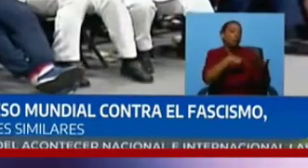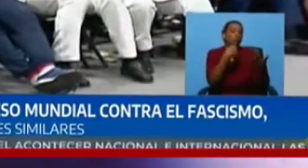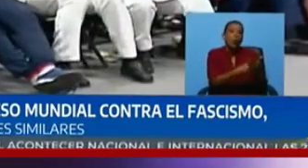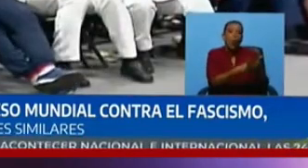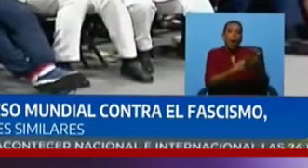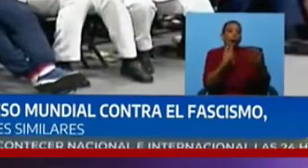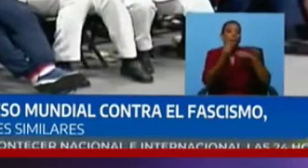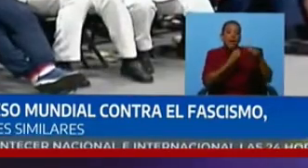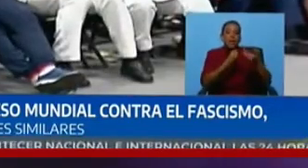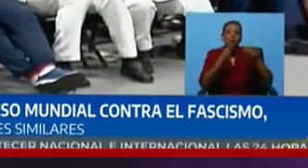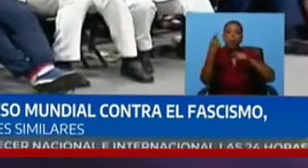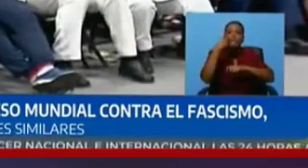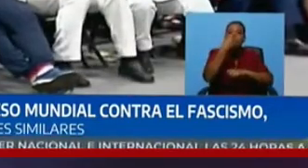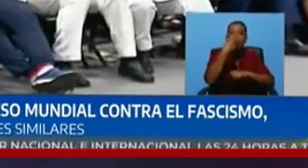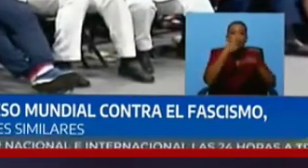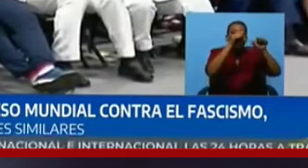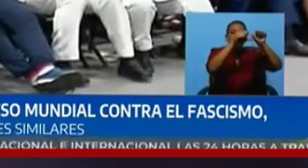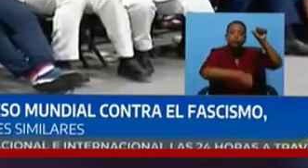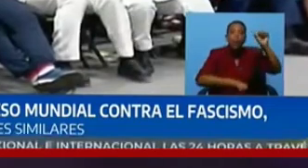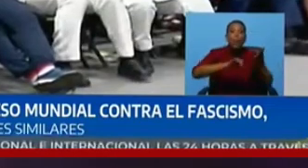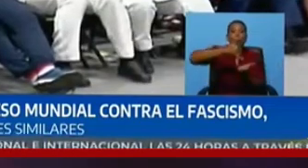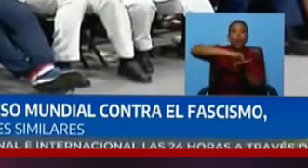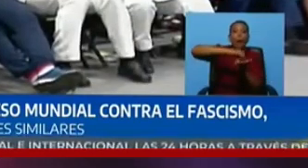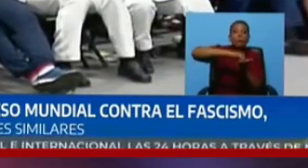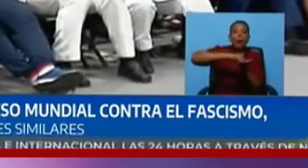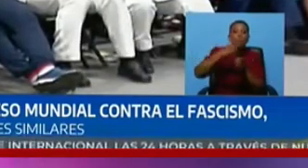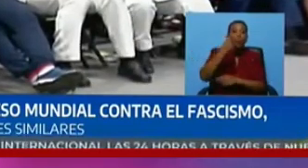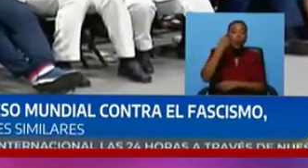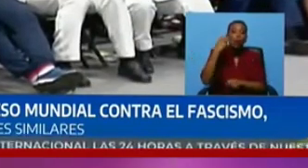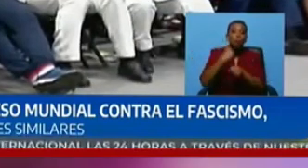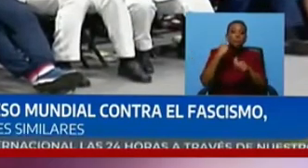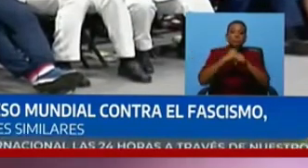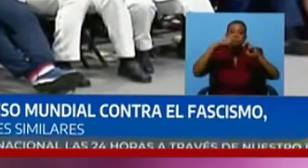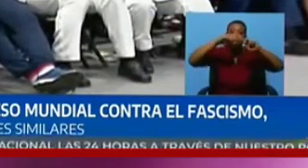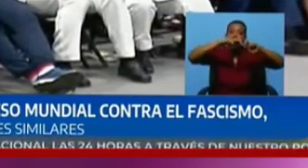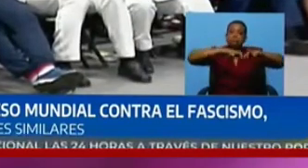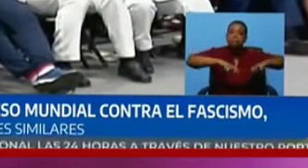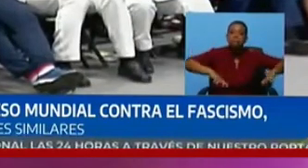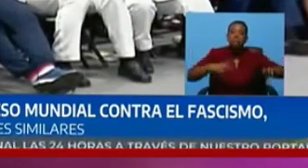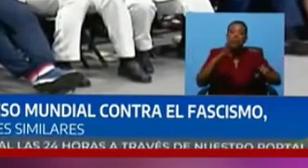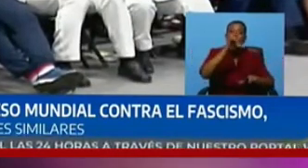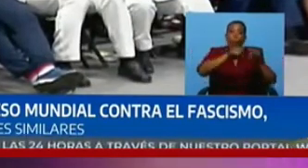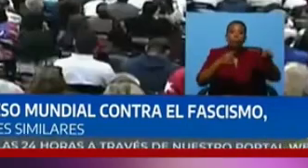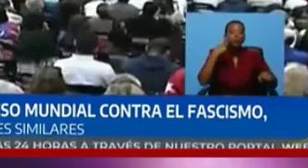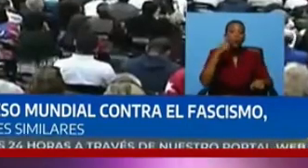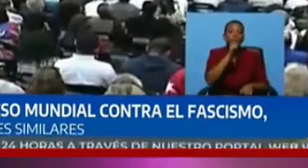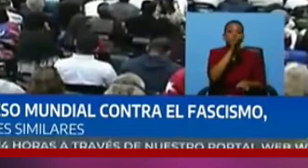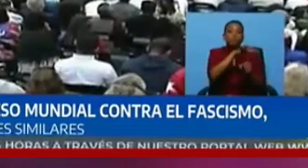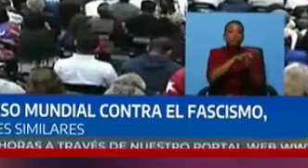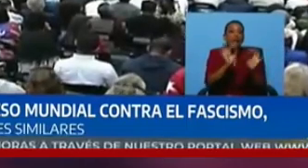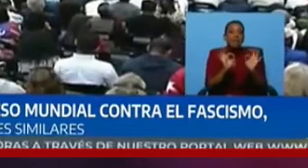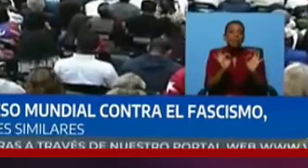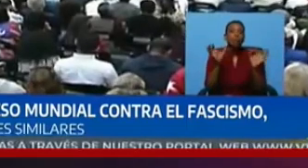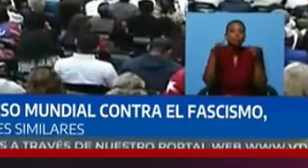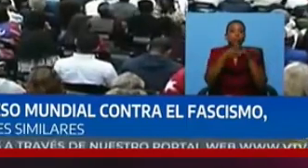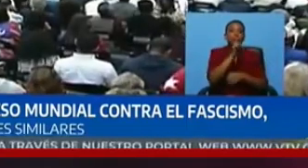que lo que está ocurriendo en Palestina va a dejar esta masacre permanente, que además es